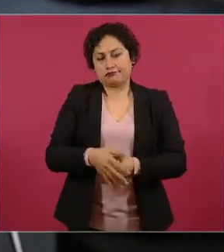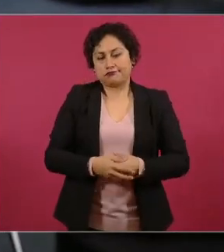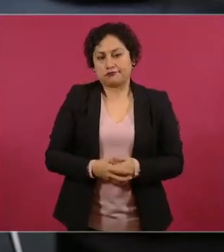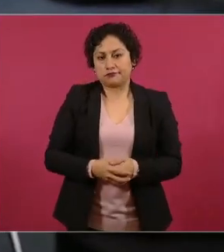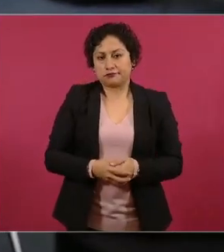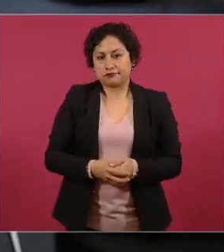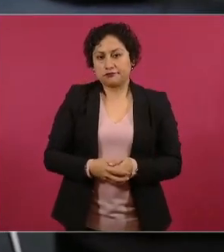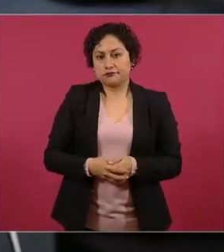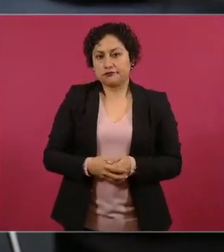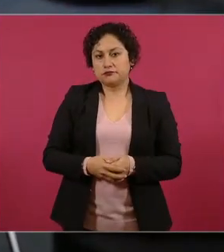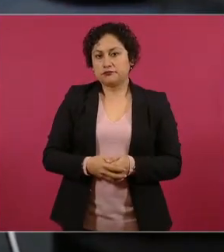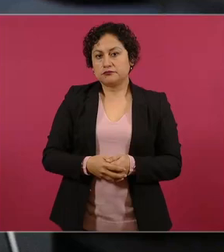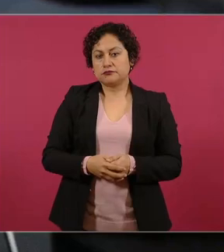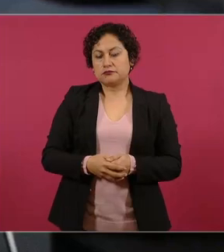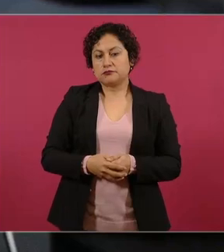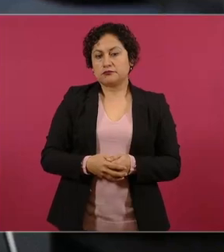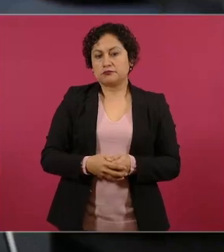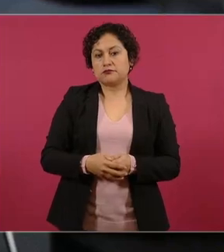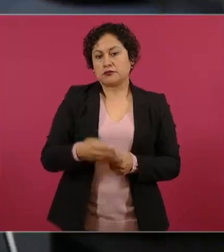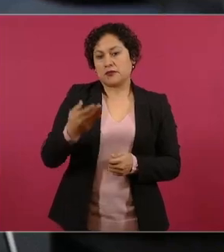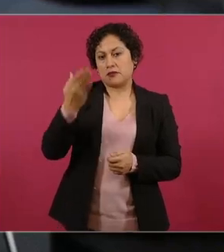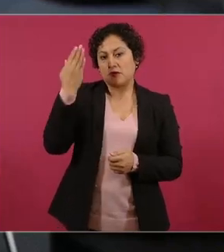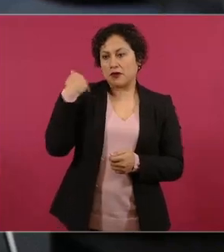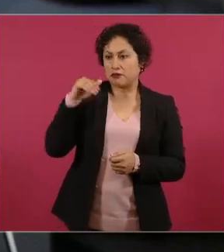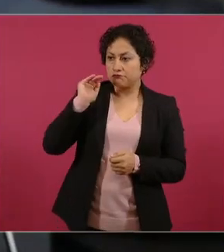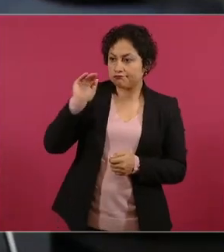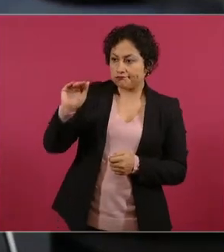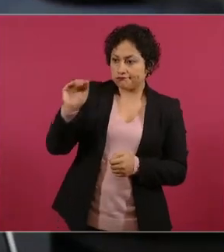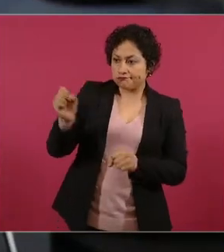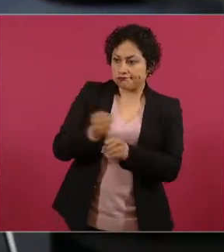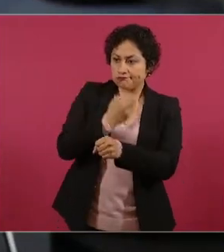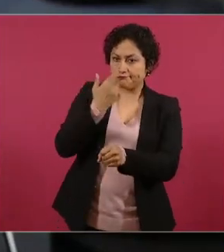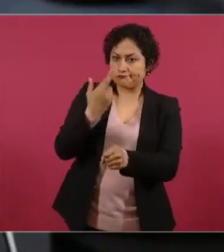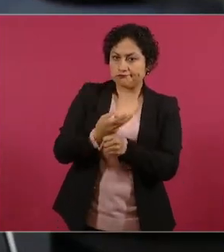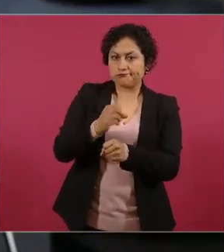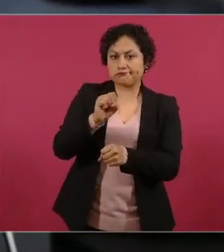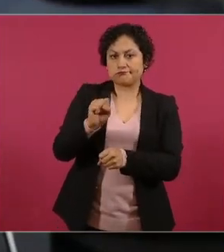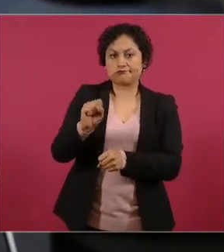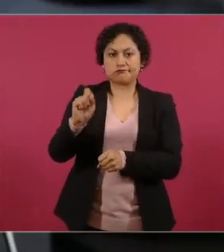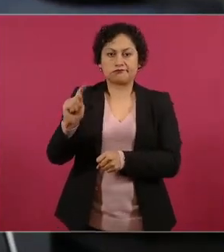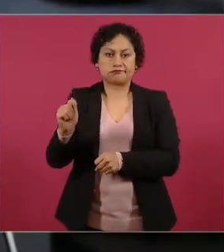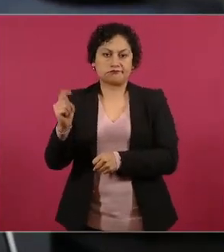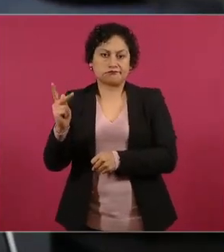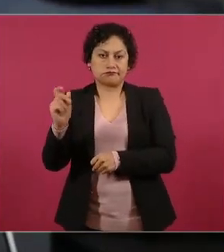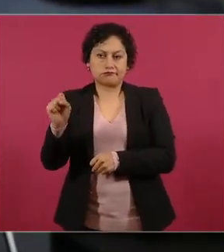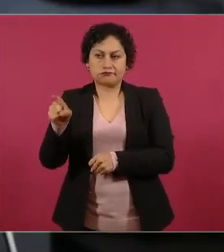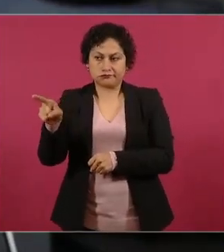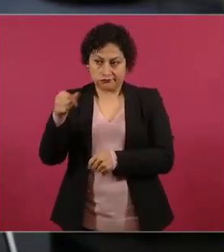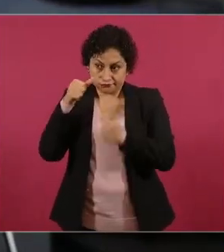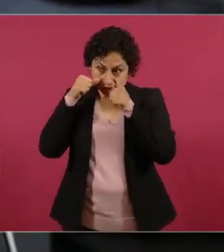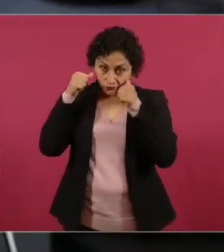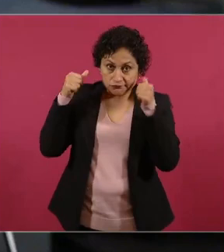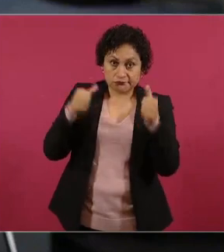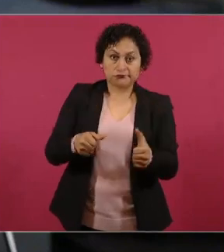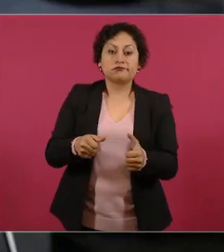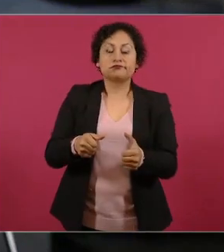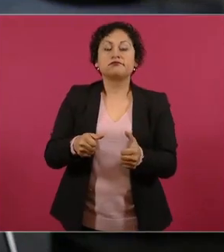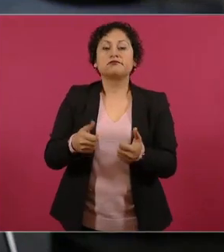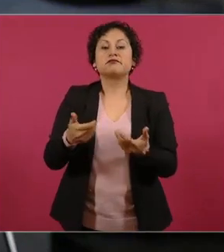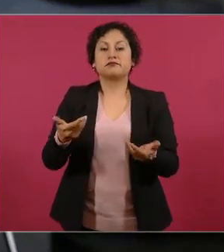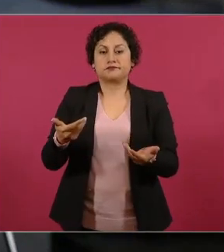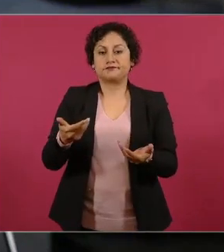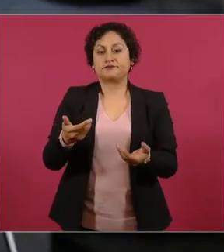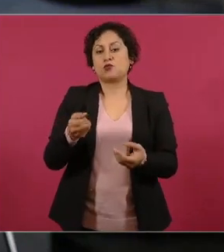ya había pedido a la Secretaría del Trabajo que, bueno, interviniera. Estas mesas se dieron